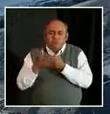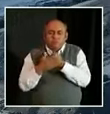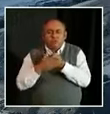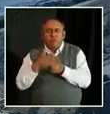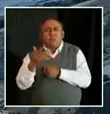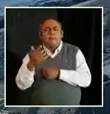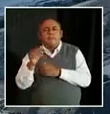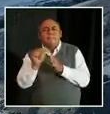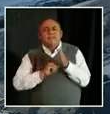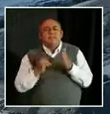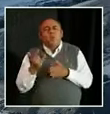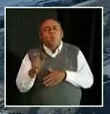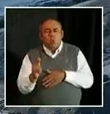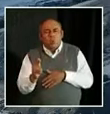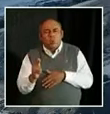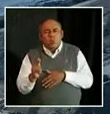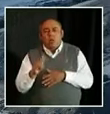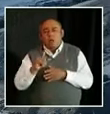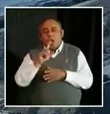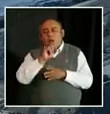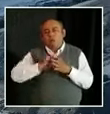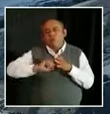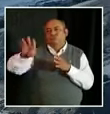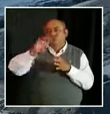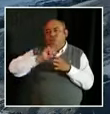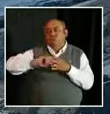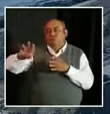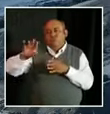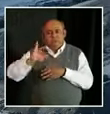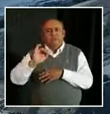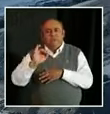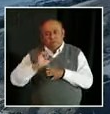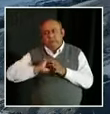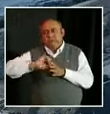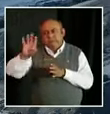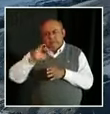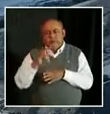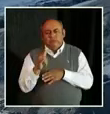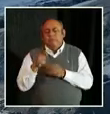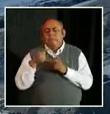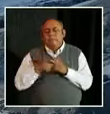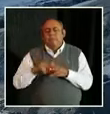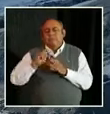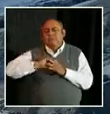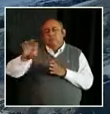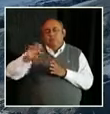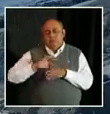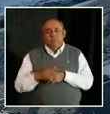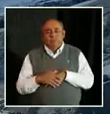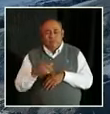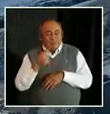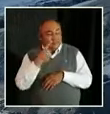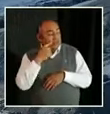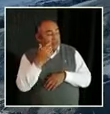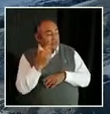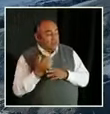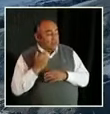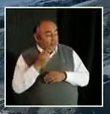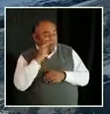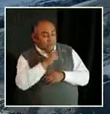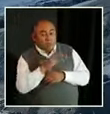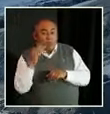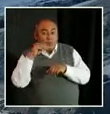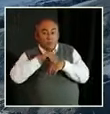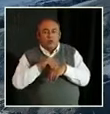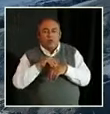pequeñas cantidades. Vemos aquí una imagen muy reciente, aérea, de cómo va la colocación del concreto